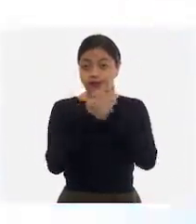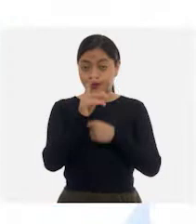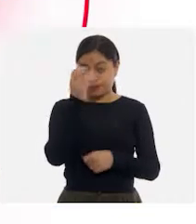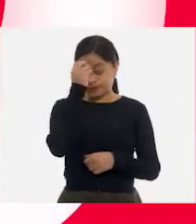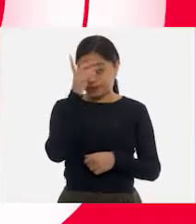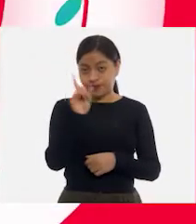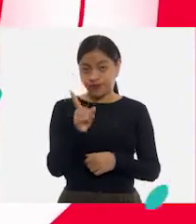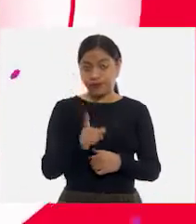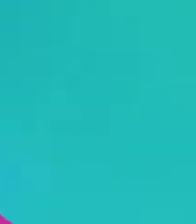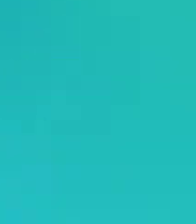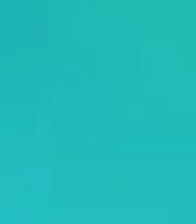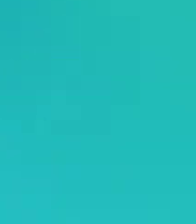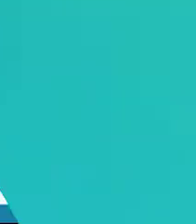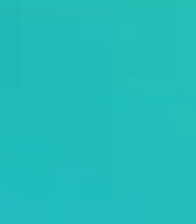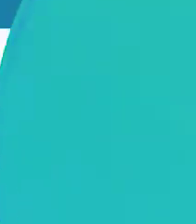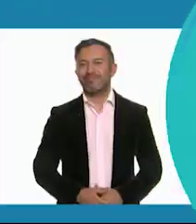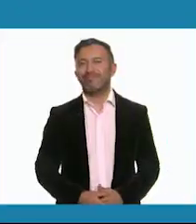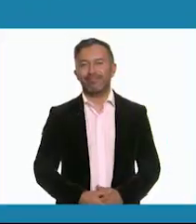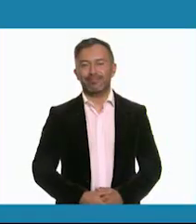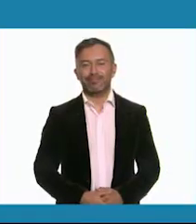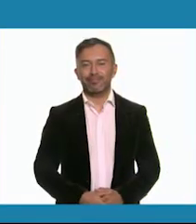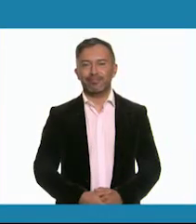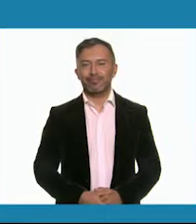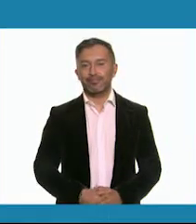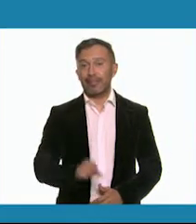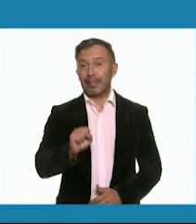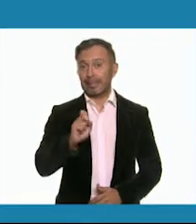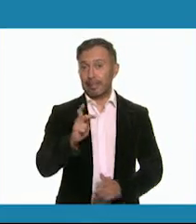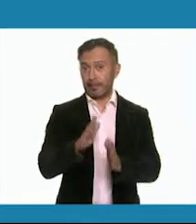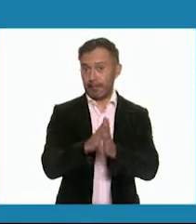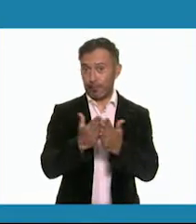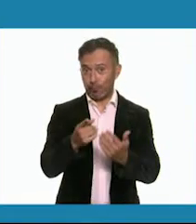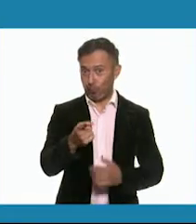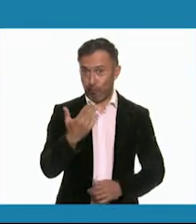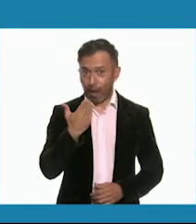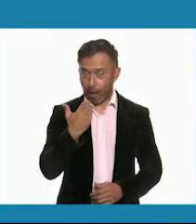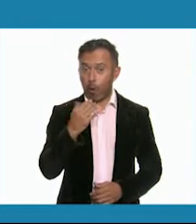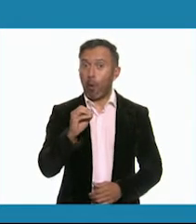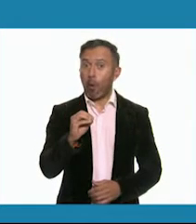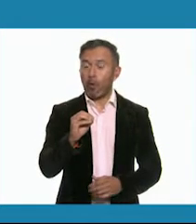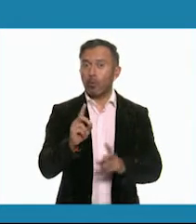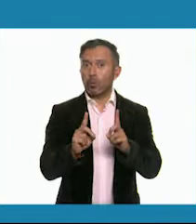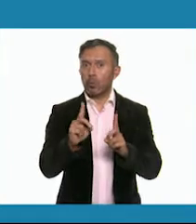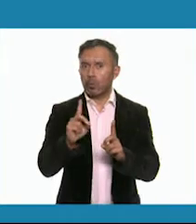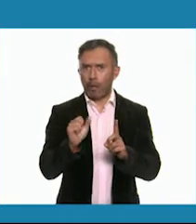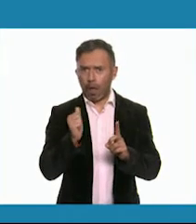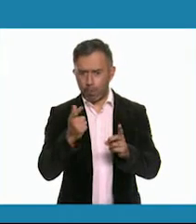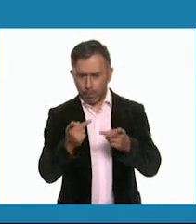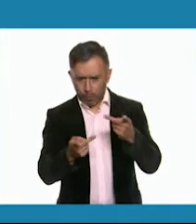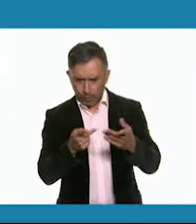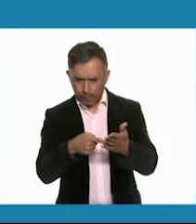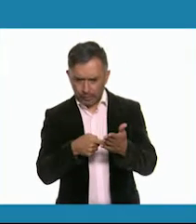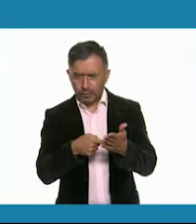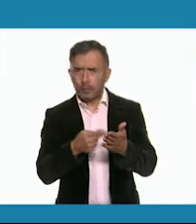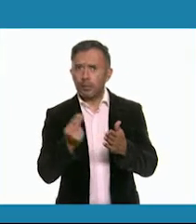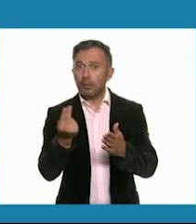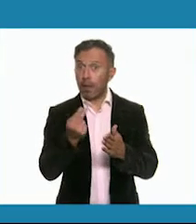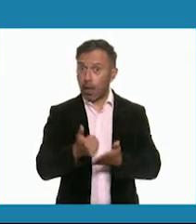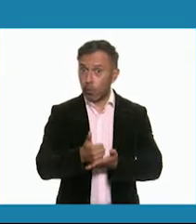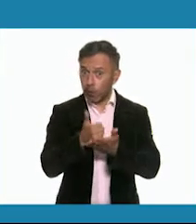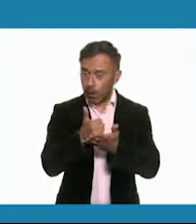protección. Si no tienes el libro de texto o necesitas ayuda para responder las preguntas, contáctanos.